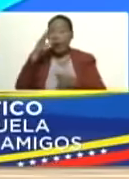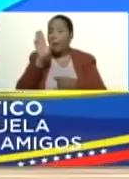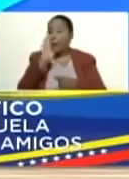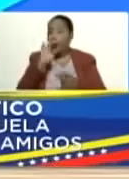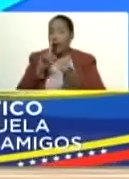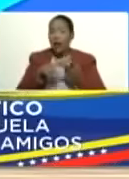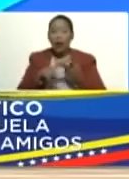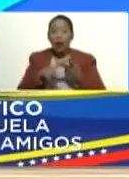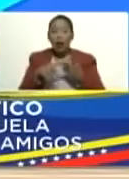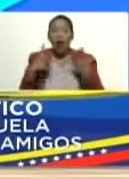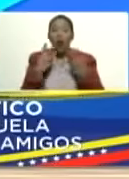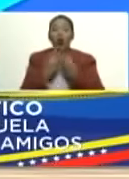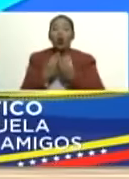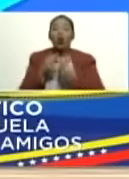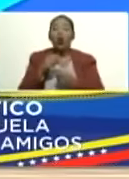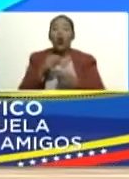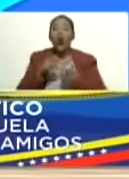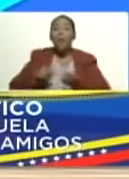con Páez